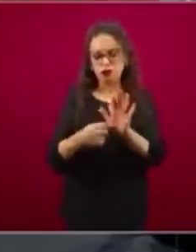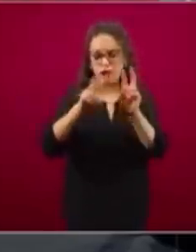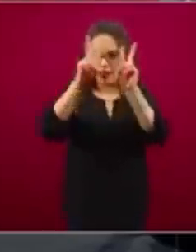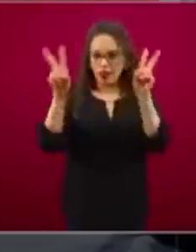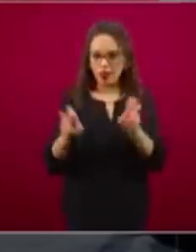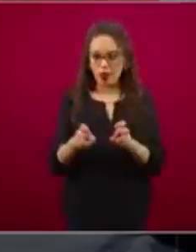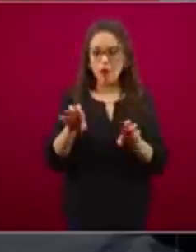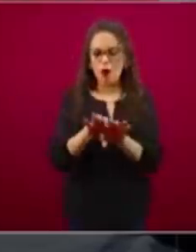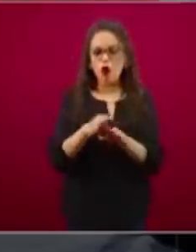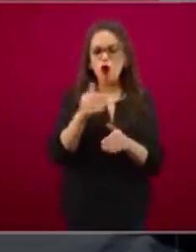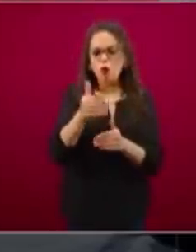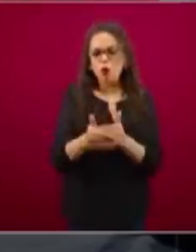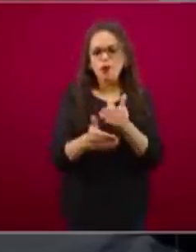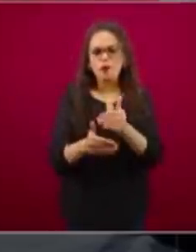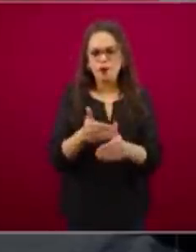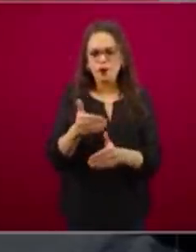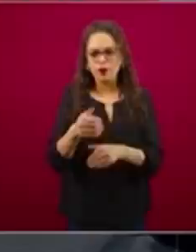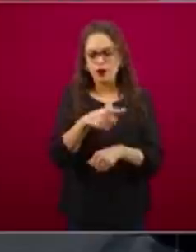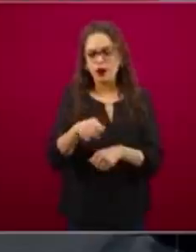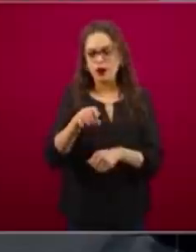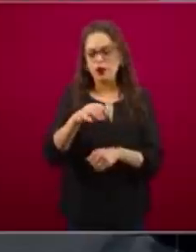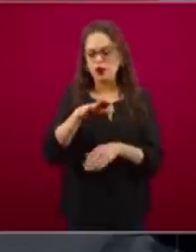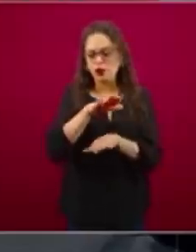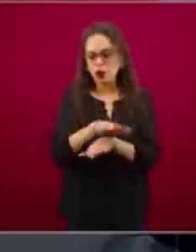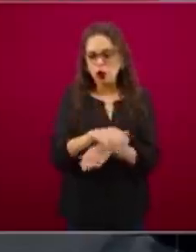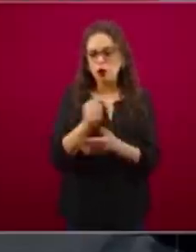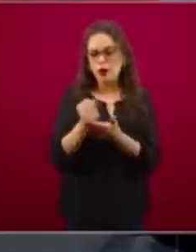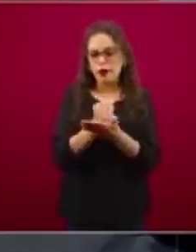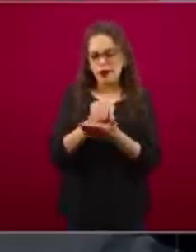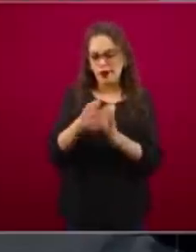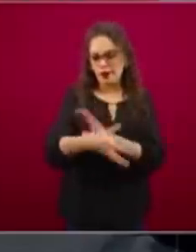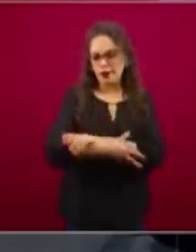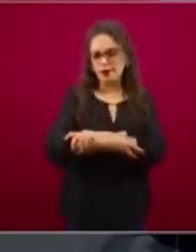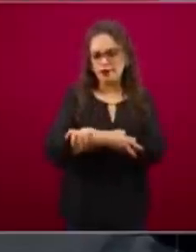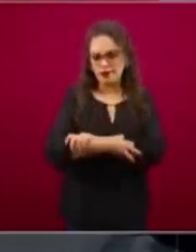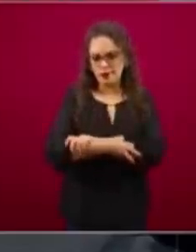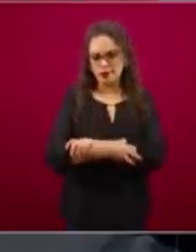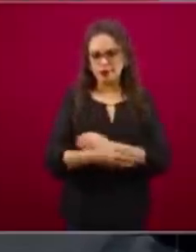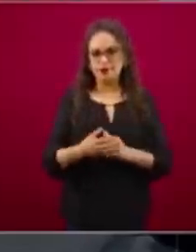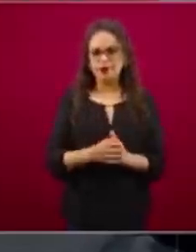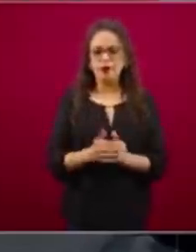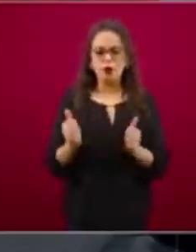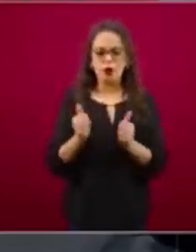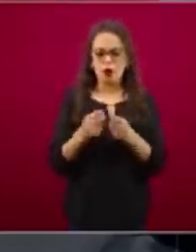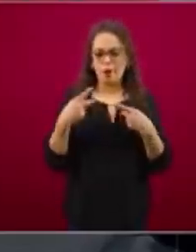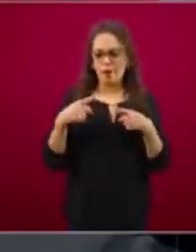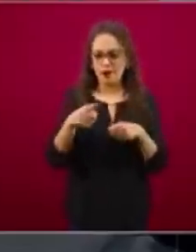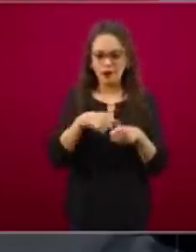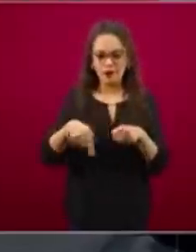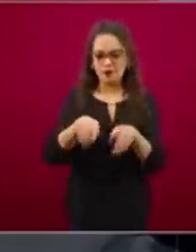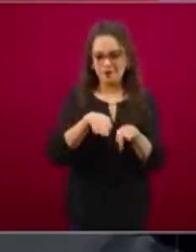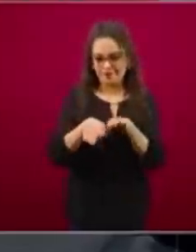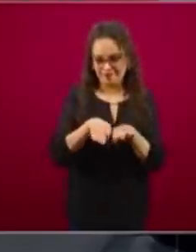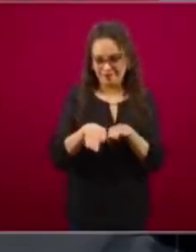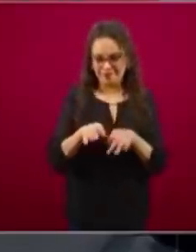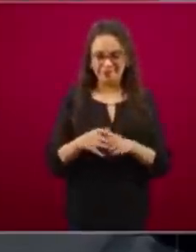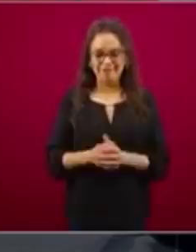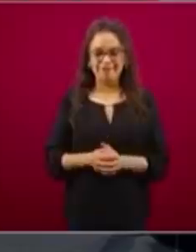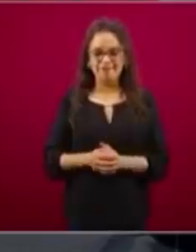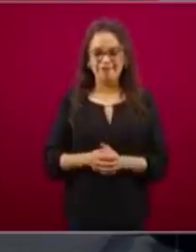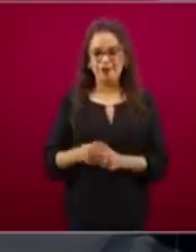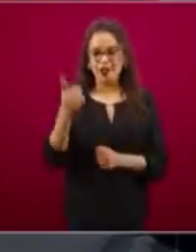del avance que lleva el crédito solidario a la palabra del empresariado solidario con sus trabajadores y al día de hoy tenemos ya